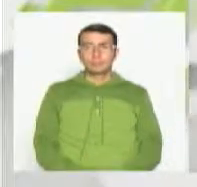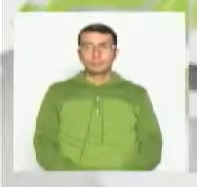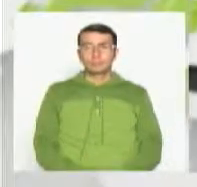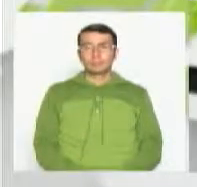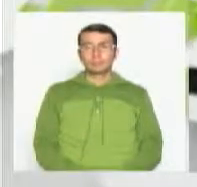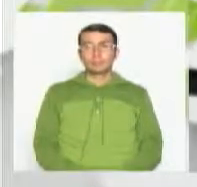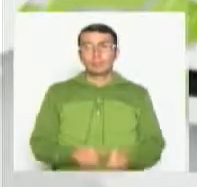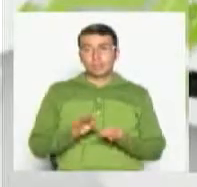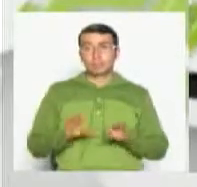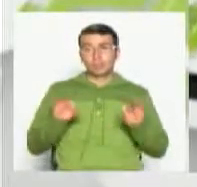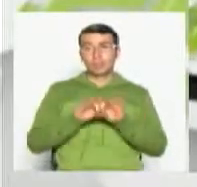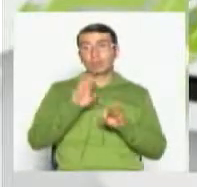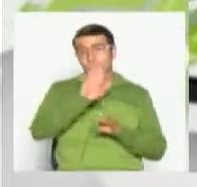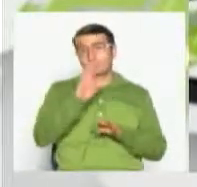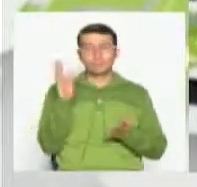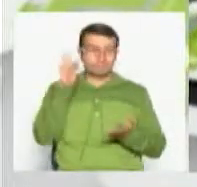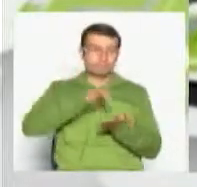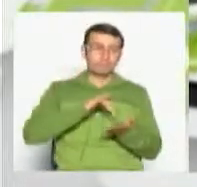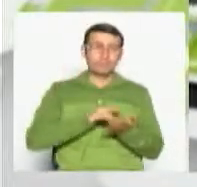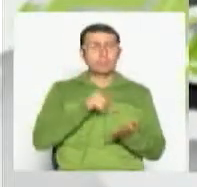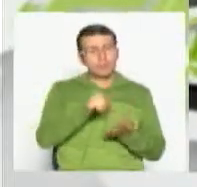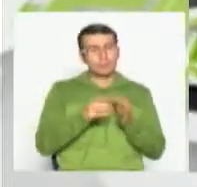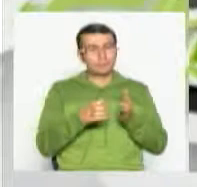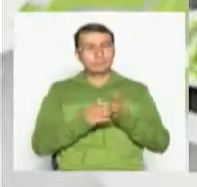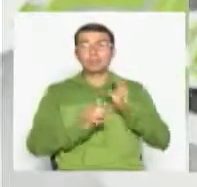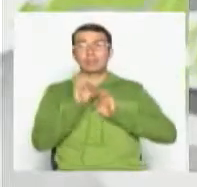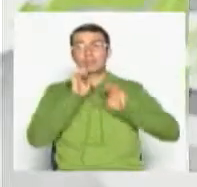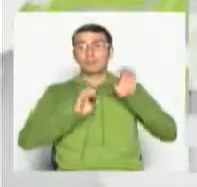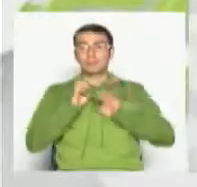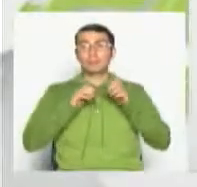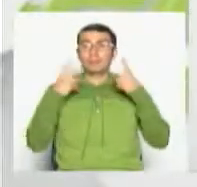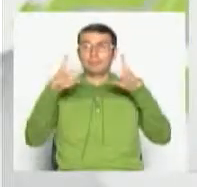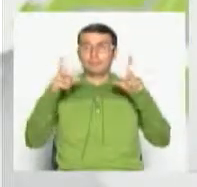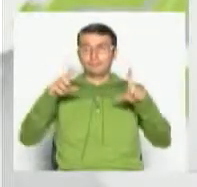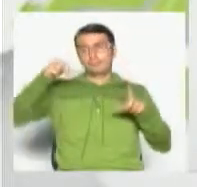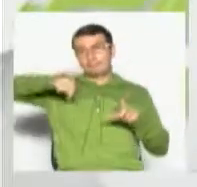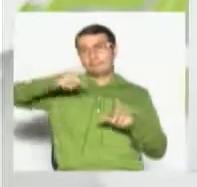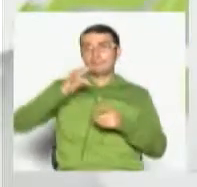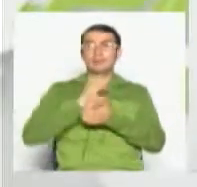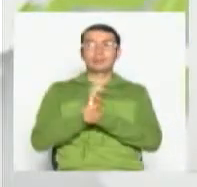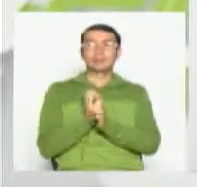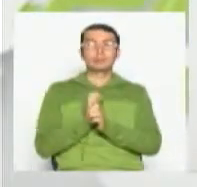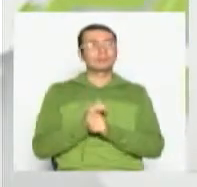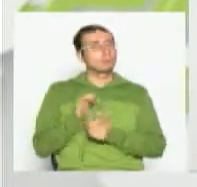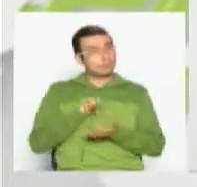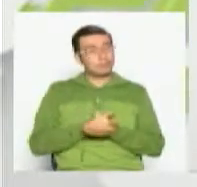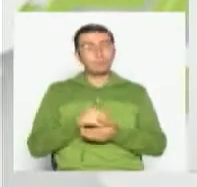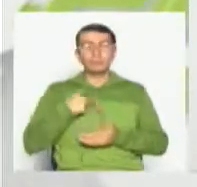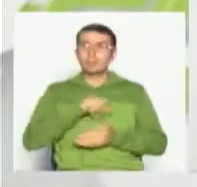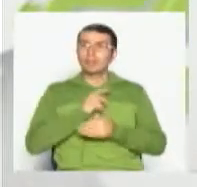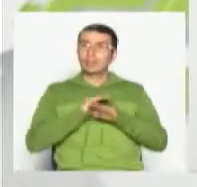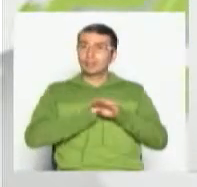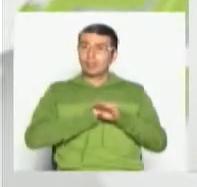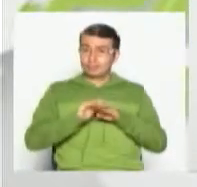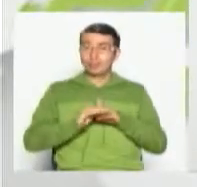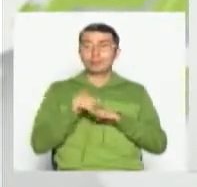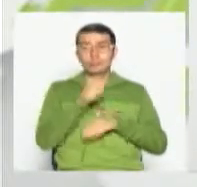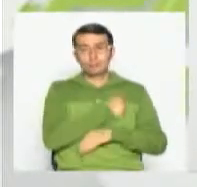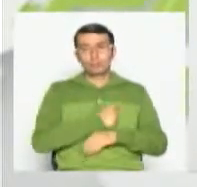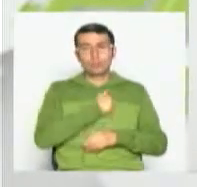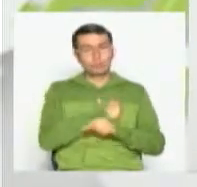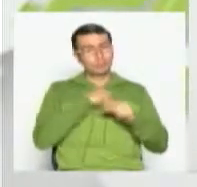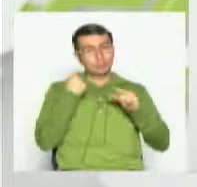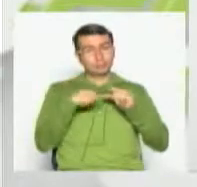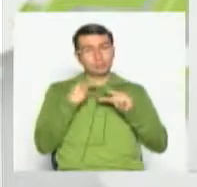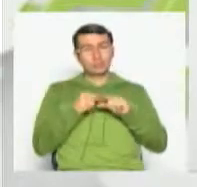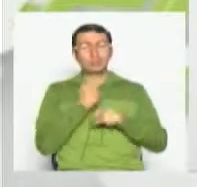Es importante que ustedes participen con la Defensoría del Televidente de este canal regional. Por este motivo los invitamos para que nos escriban sus